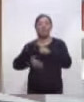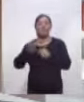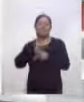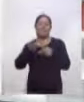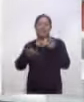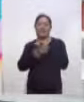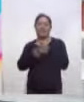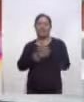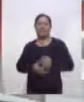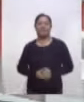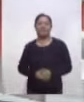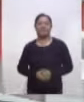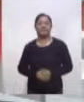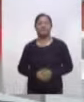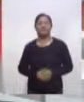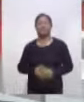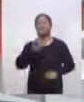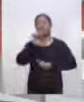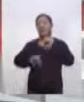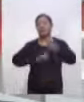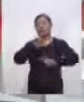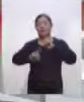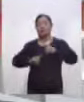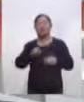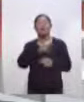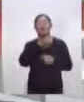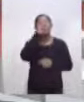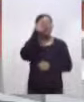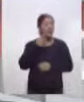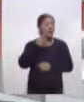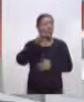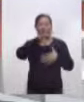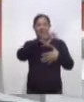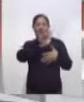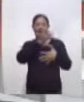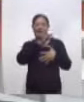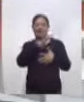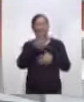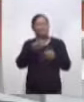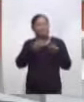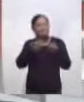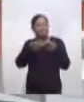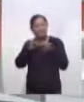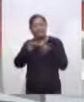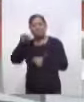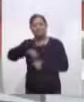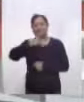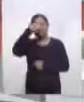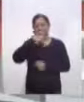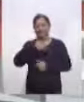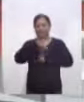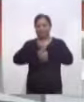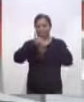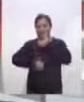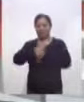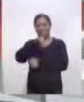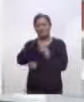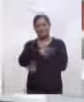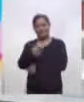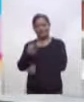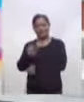bachillerato. En los deportes, Pumas y América calientan motores para el duelo de esta noche en la Liga